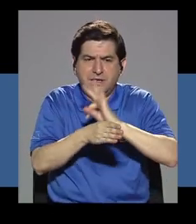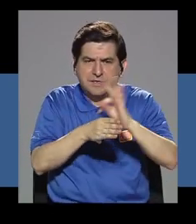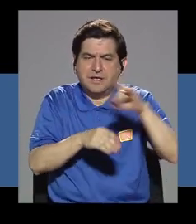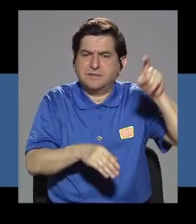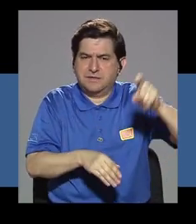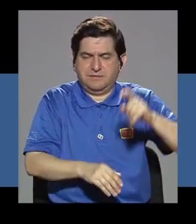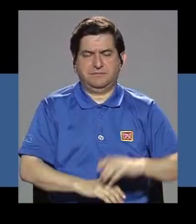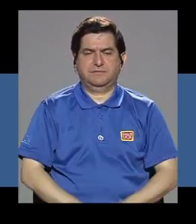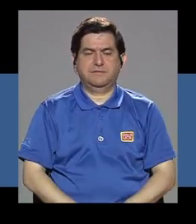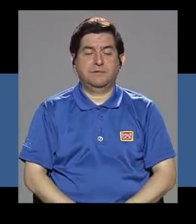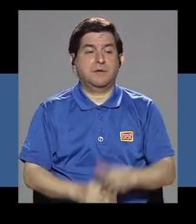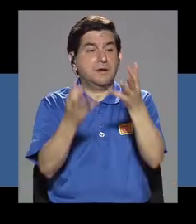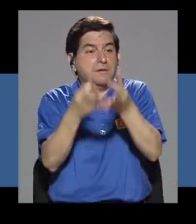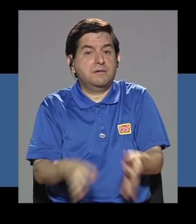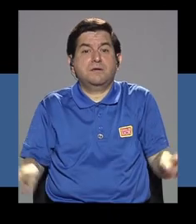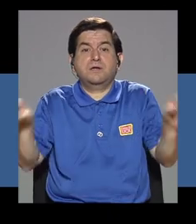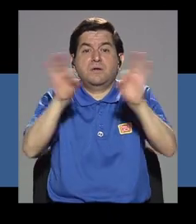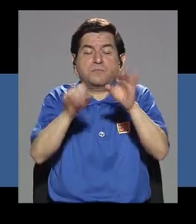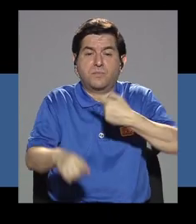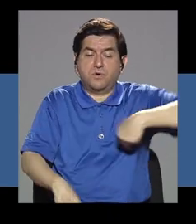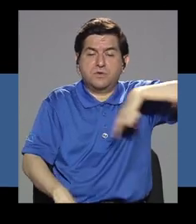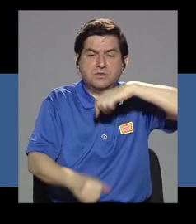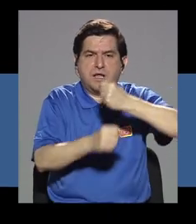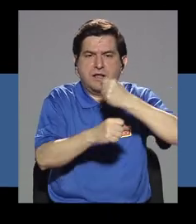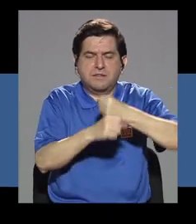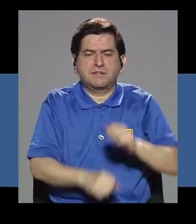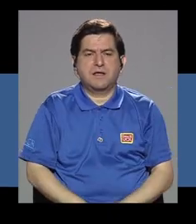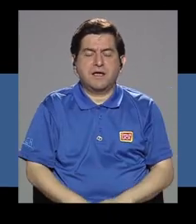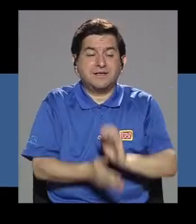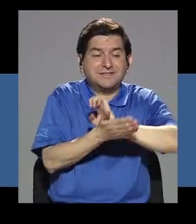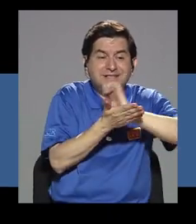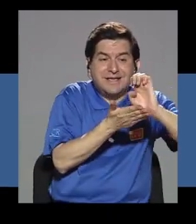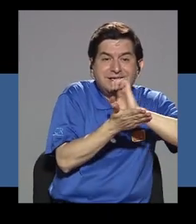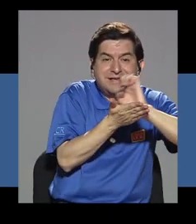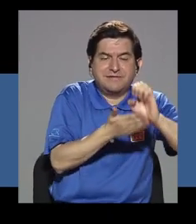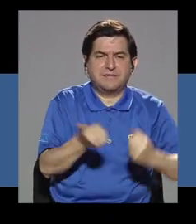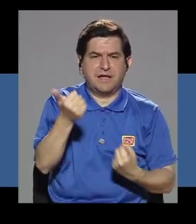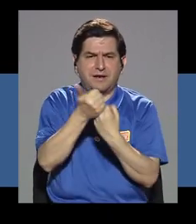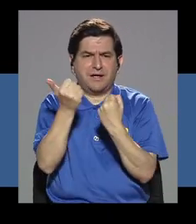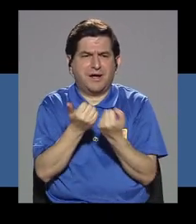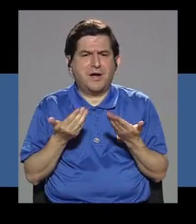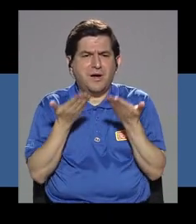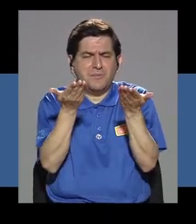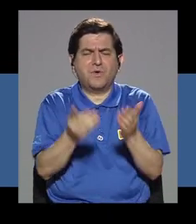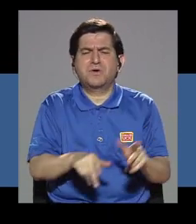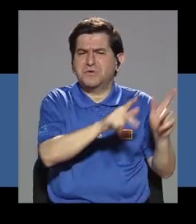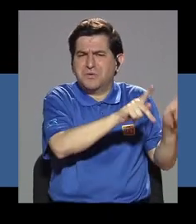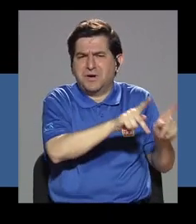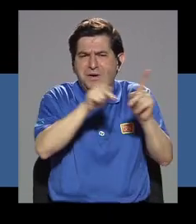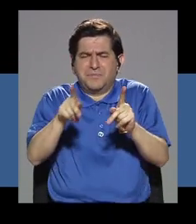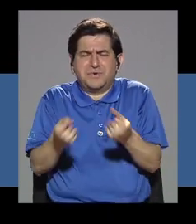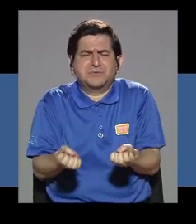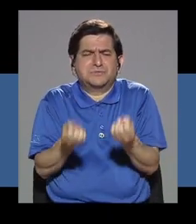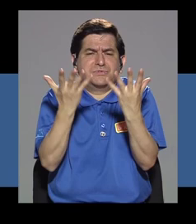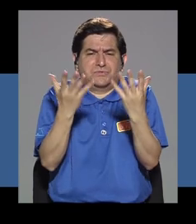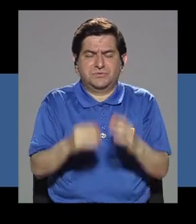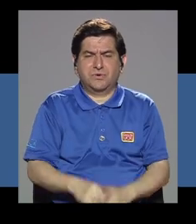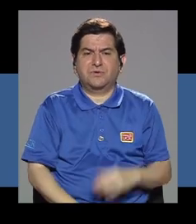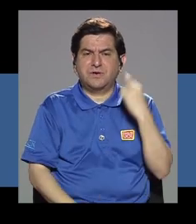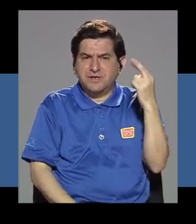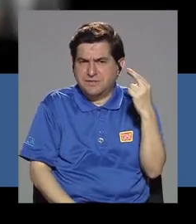tratamiento. Y pues lo más importante que hemos estado trabajando es el tema de prevención. El apoyo que le hemos dado a muchos de los pacientes ha